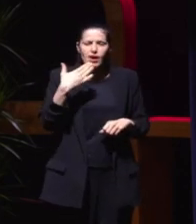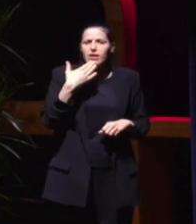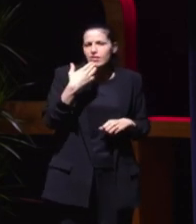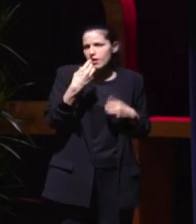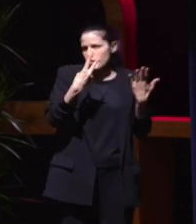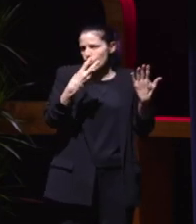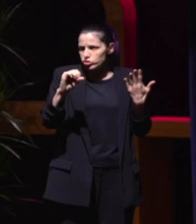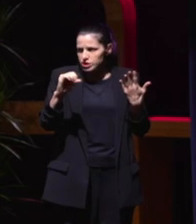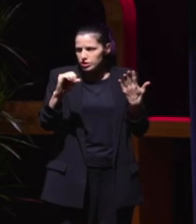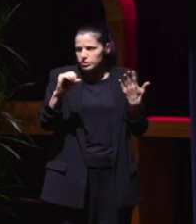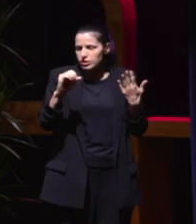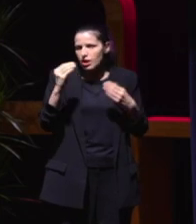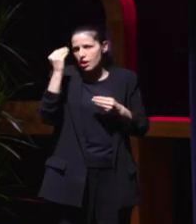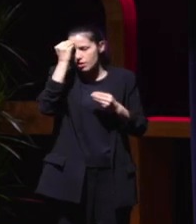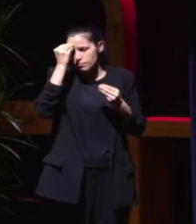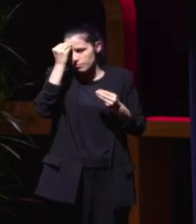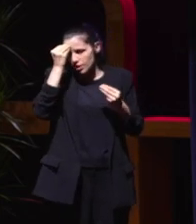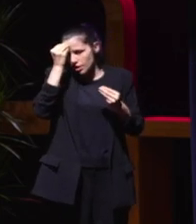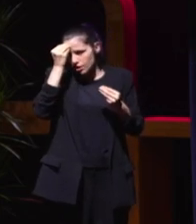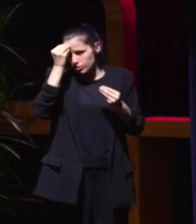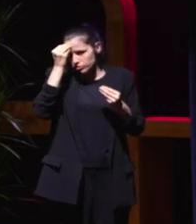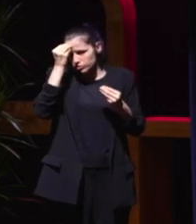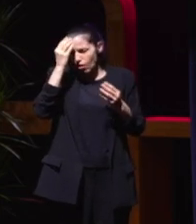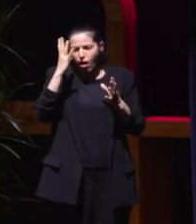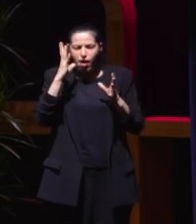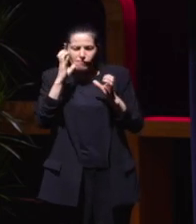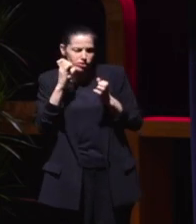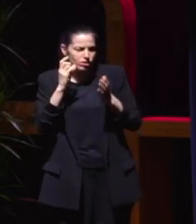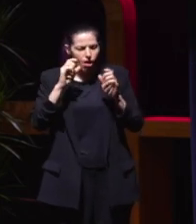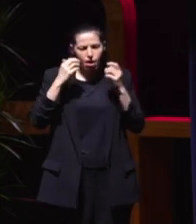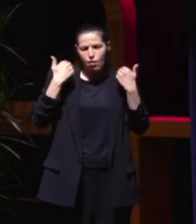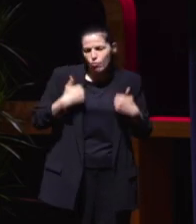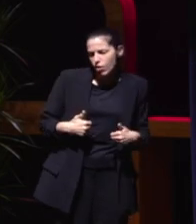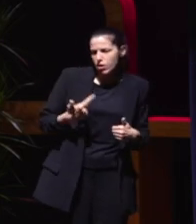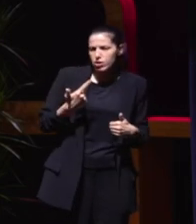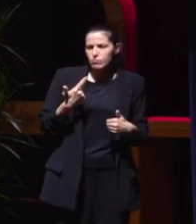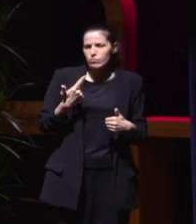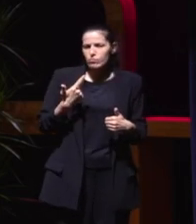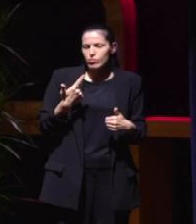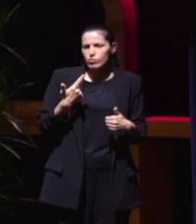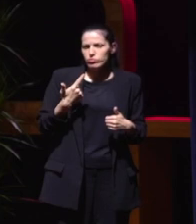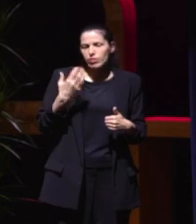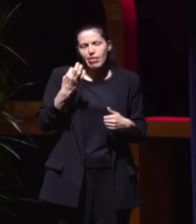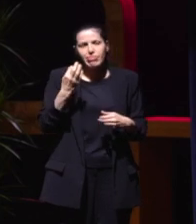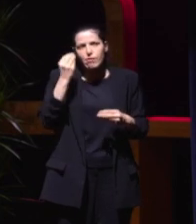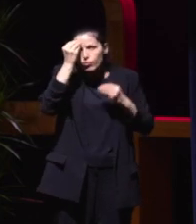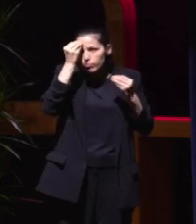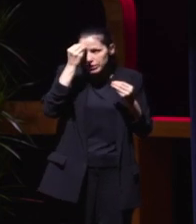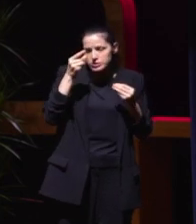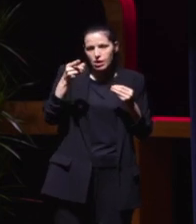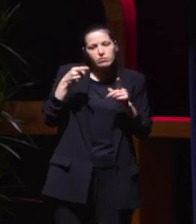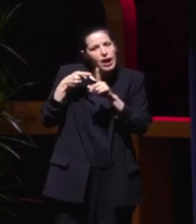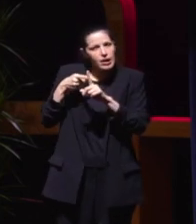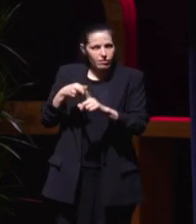Catherine deneth con lo que fue Bueno pues esa ha sido mi experiencia quiero deciros que yo vengo desde la vergüenza de haber